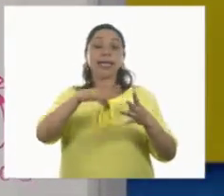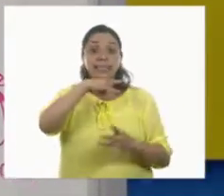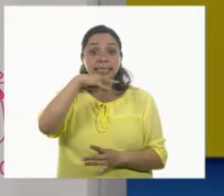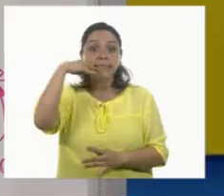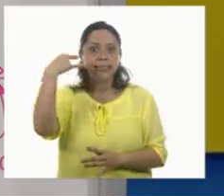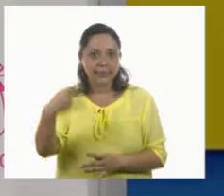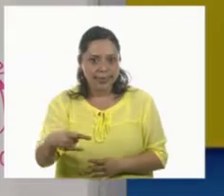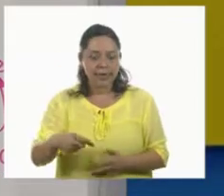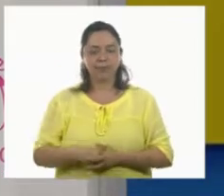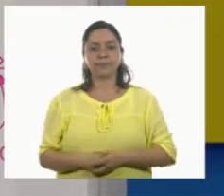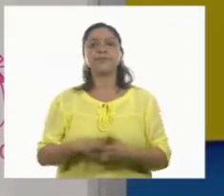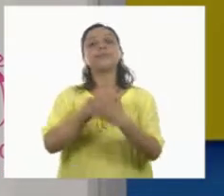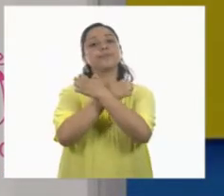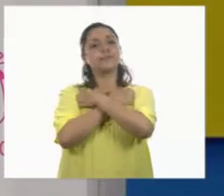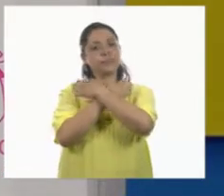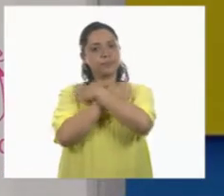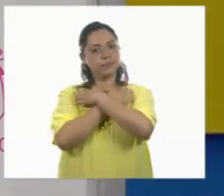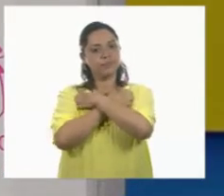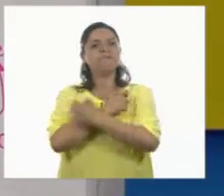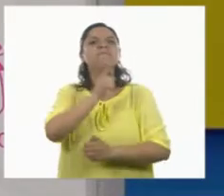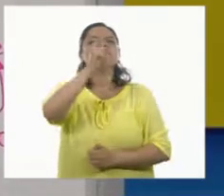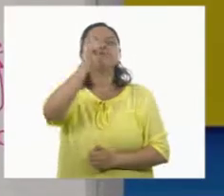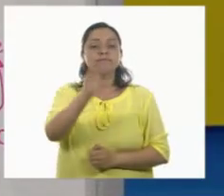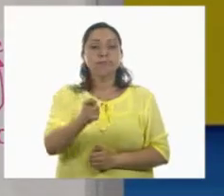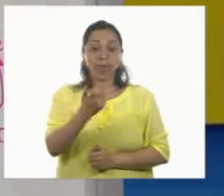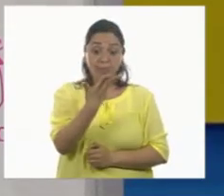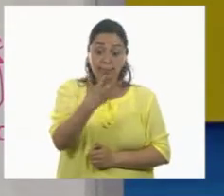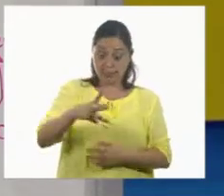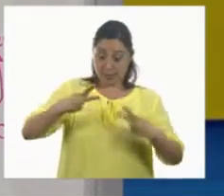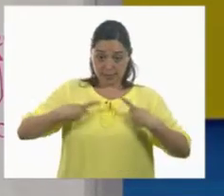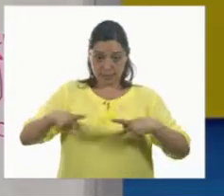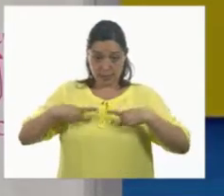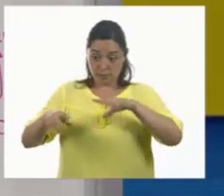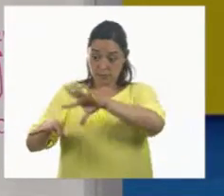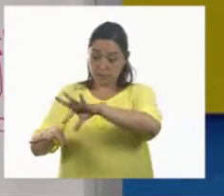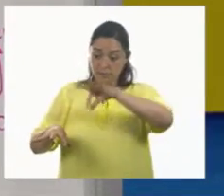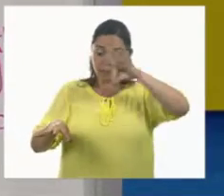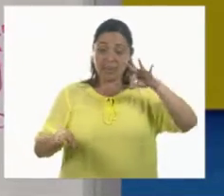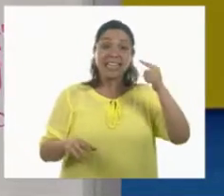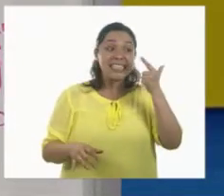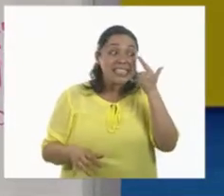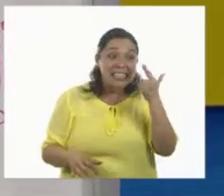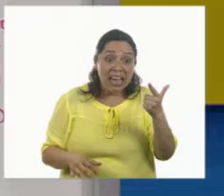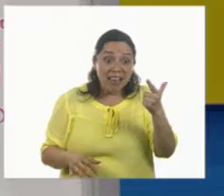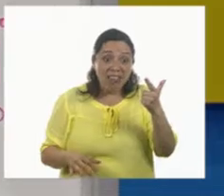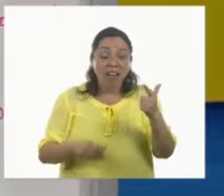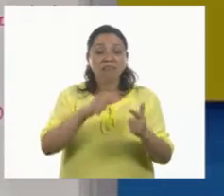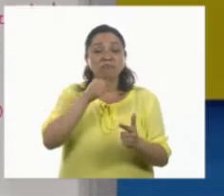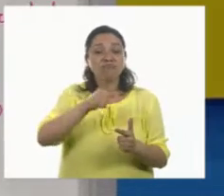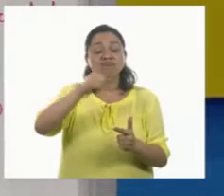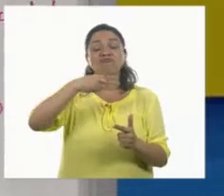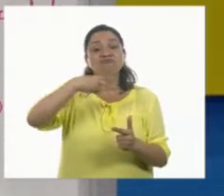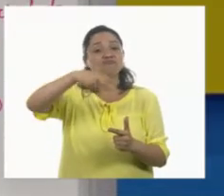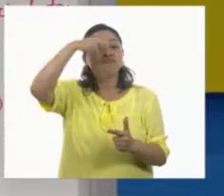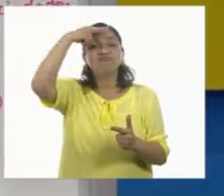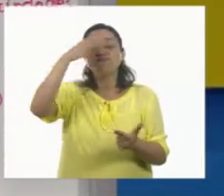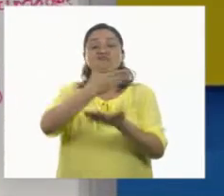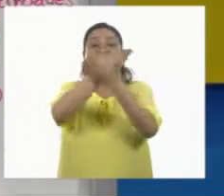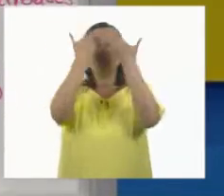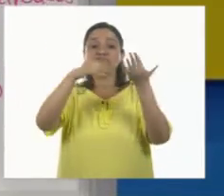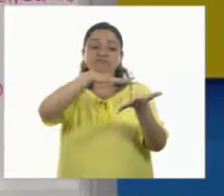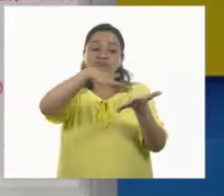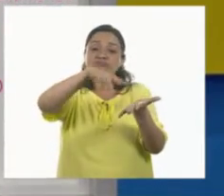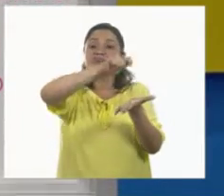educación, había 7 de cada 10 personas eran analfabetas, es decir, no sabían leer